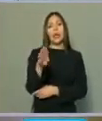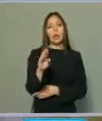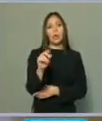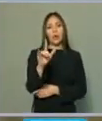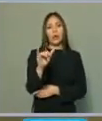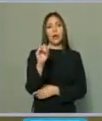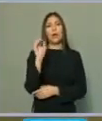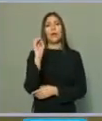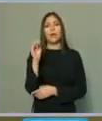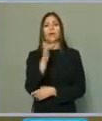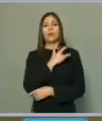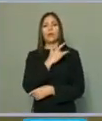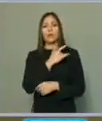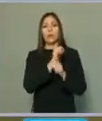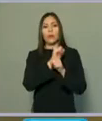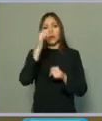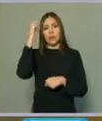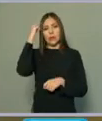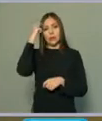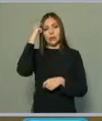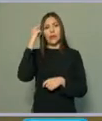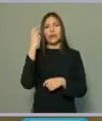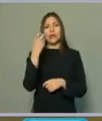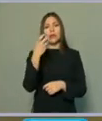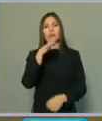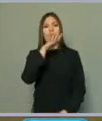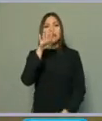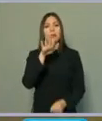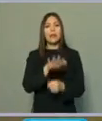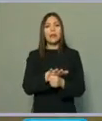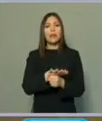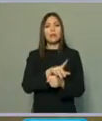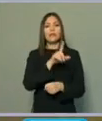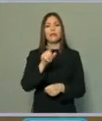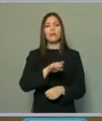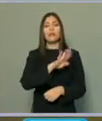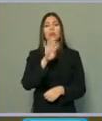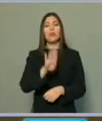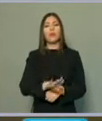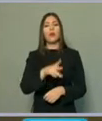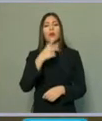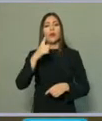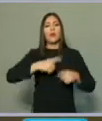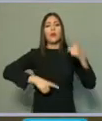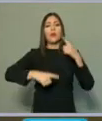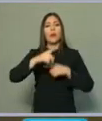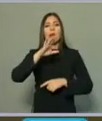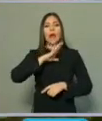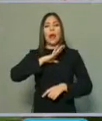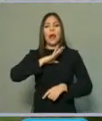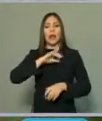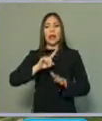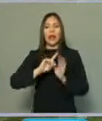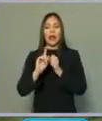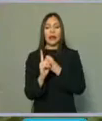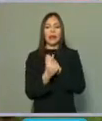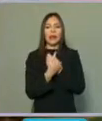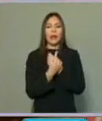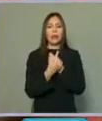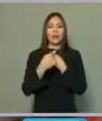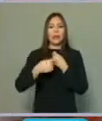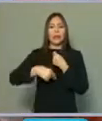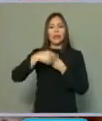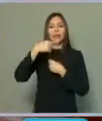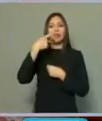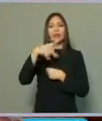infarto cerebral, ¿sí? Tapa y entonces se infarta, se muere el tejido cerebral que queda por atrás de la zona